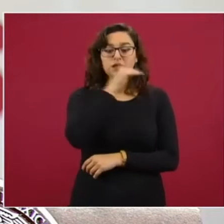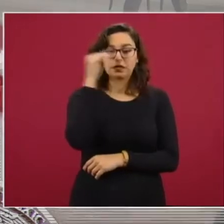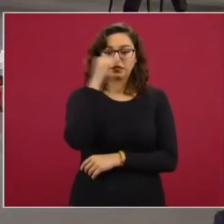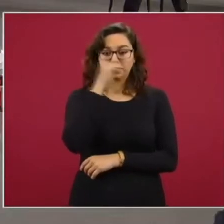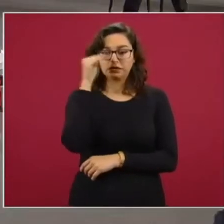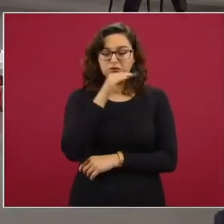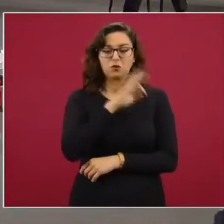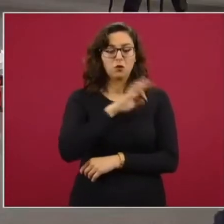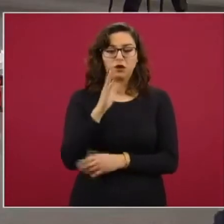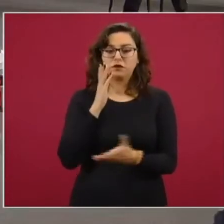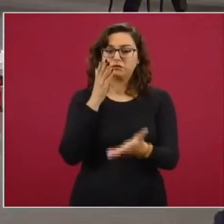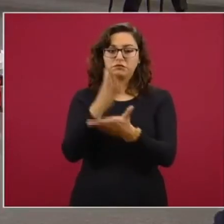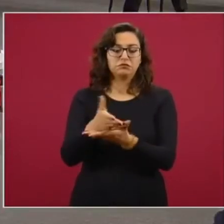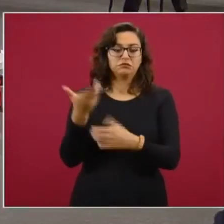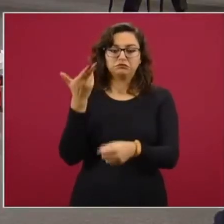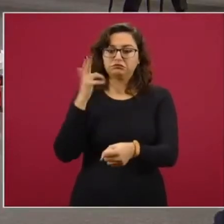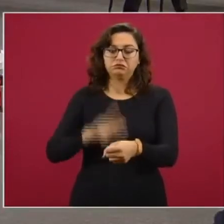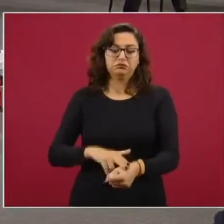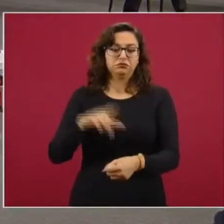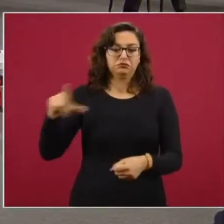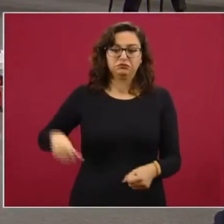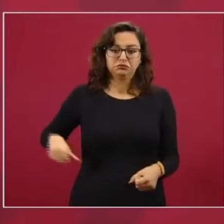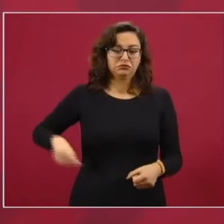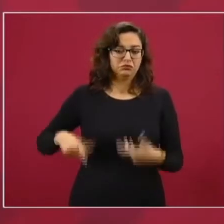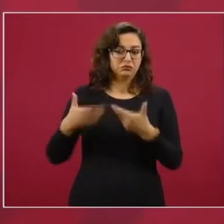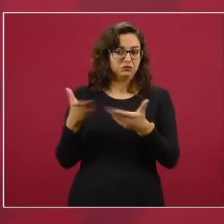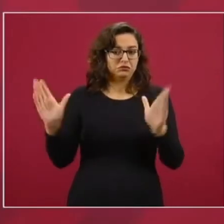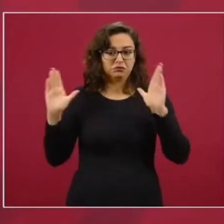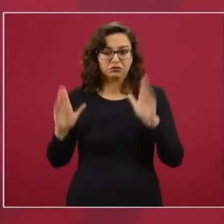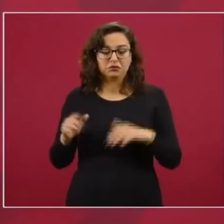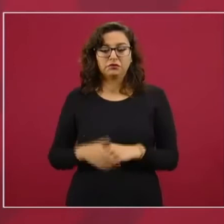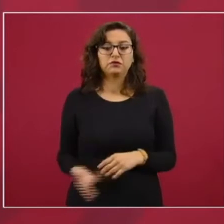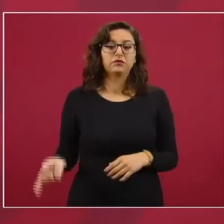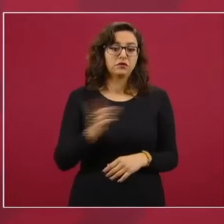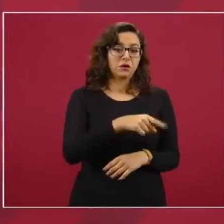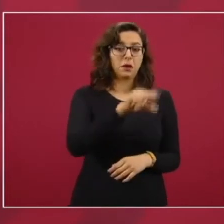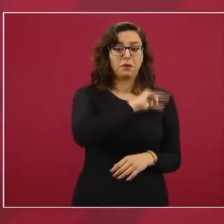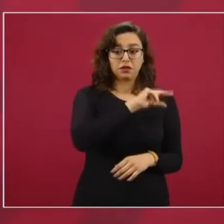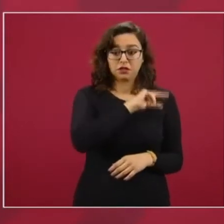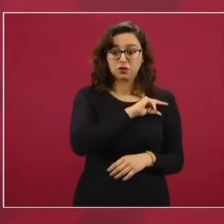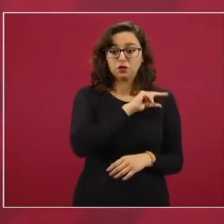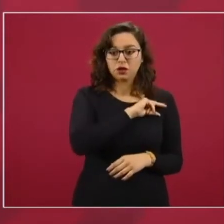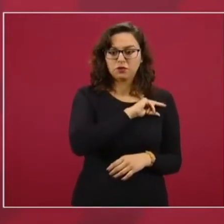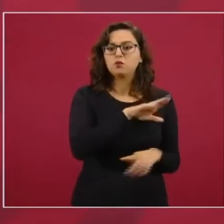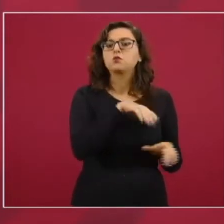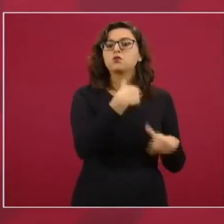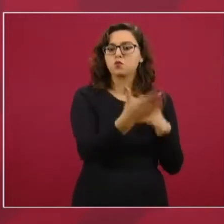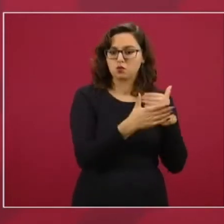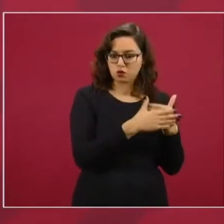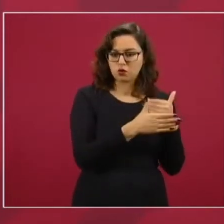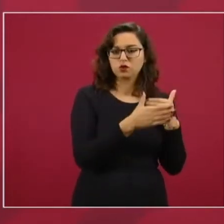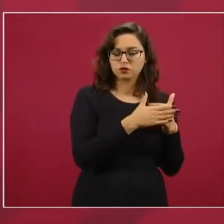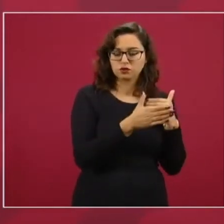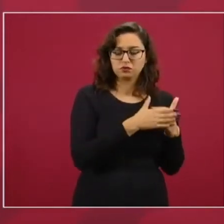las unidades públicas del sector salud. En el sector privado estará disponible cuando